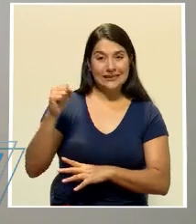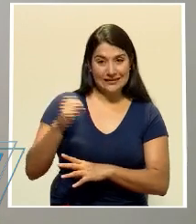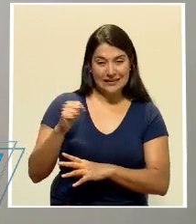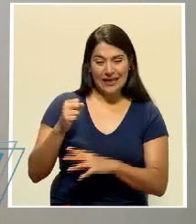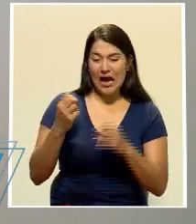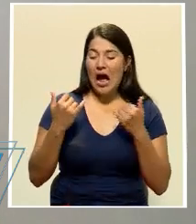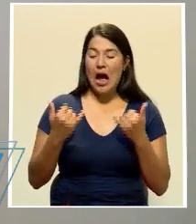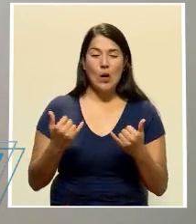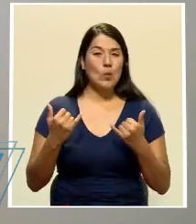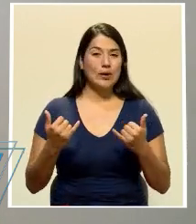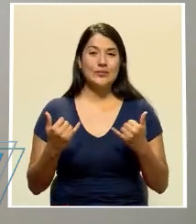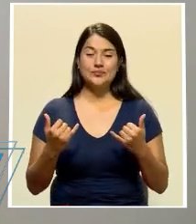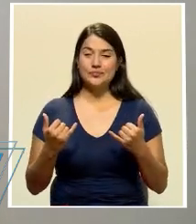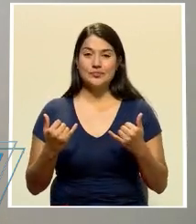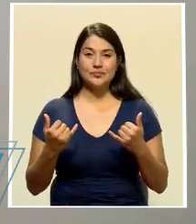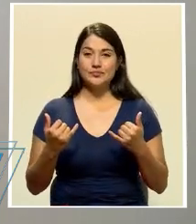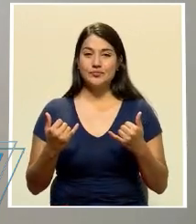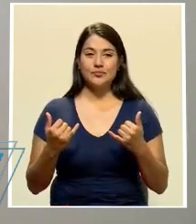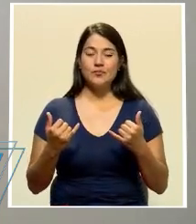con una